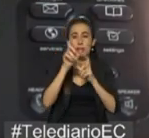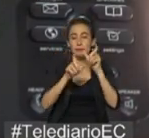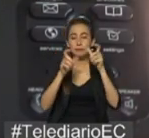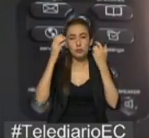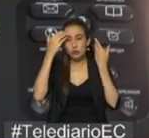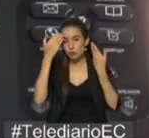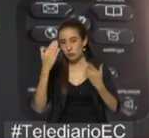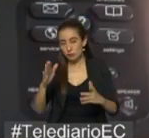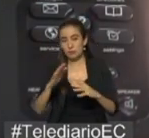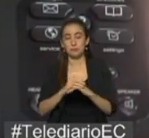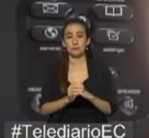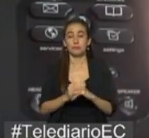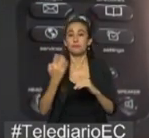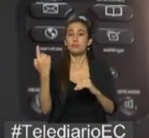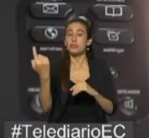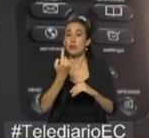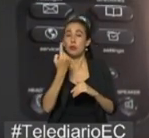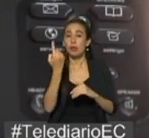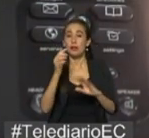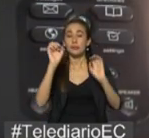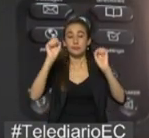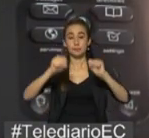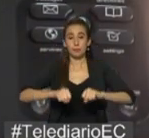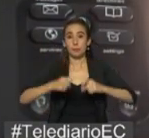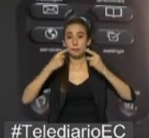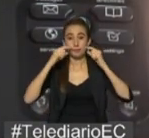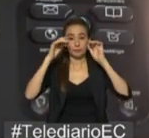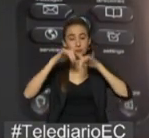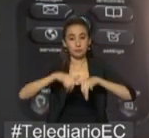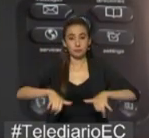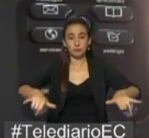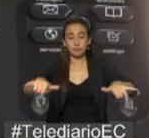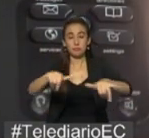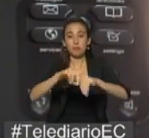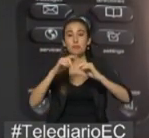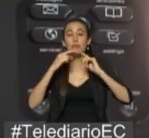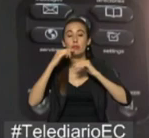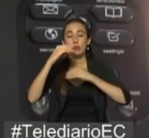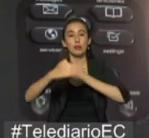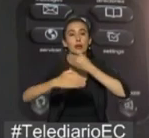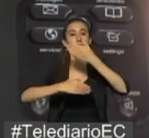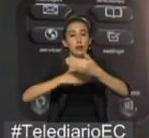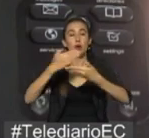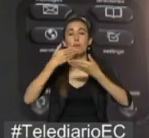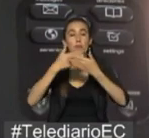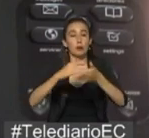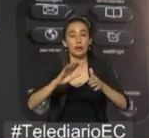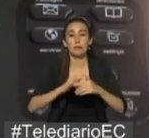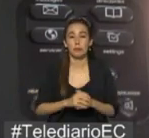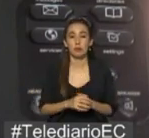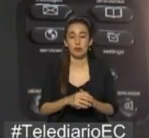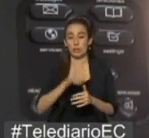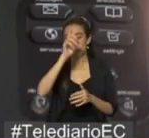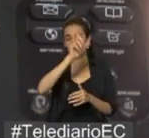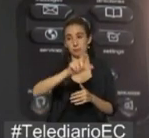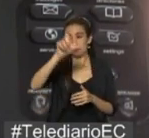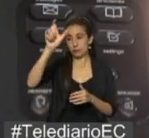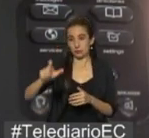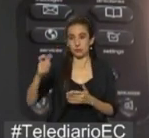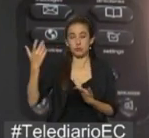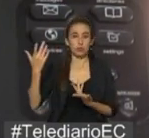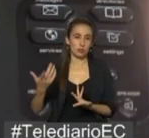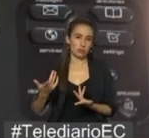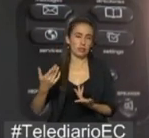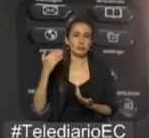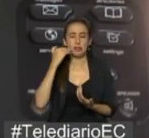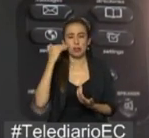que la persona que se inscriba dentro de estas vulnerabilidades, por ejemplo, los menores de edad que no estén acompañados, o